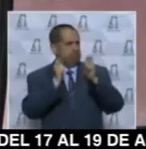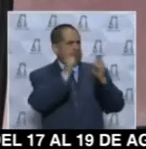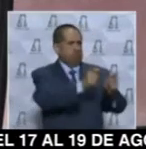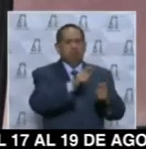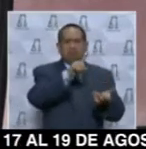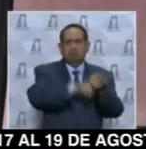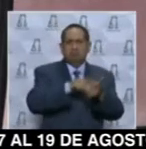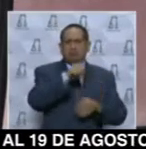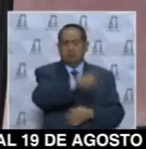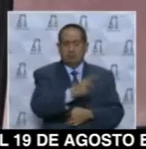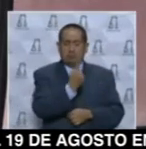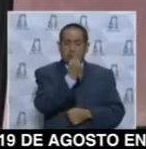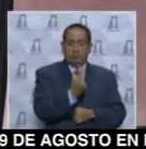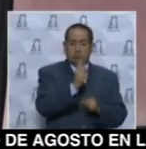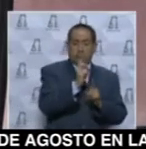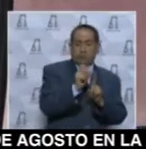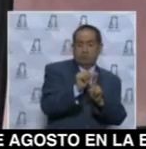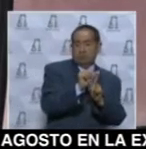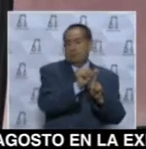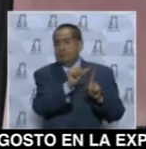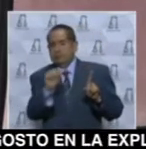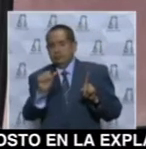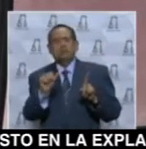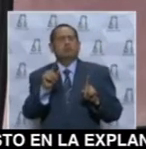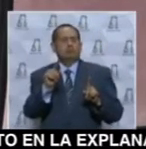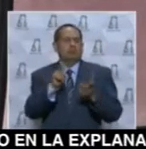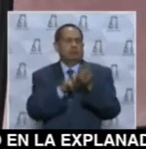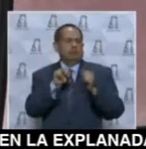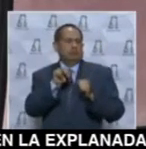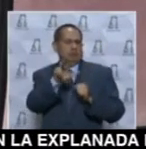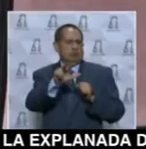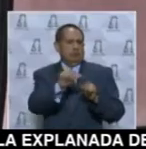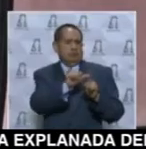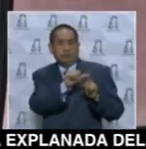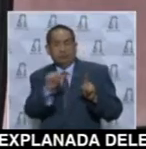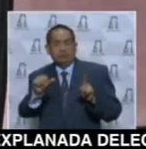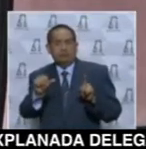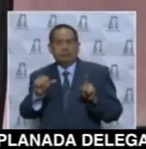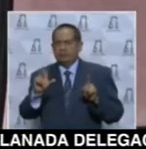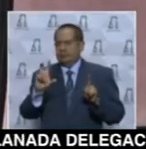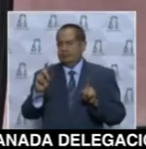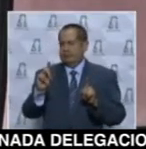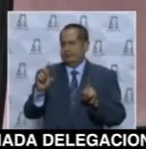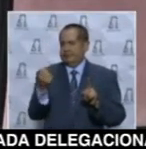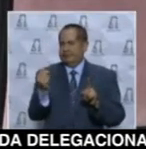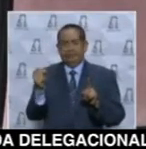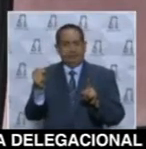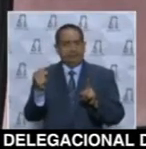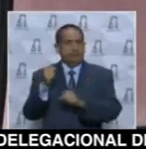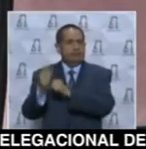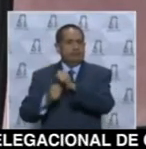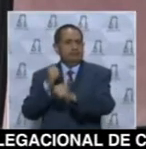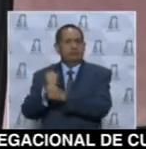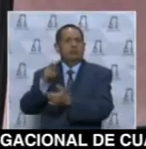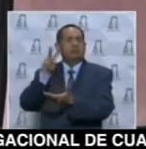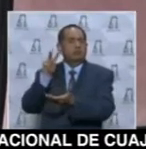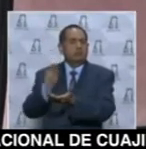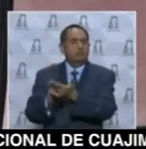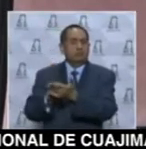cargo del 1 de diciembre del año 2018 al 30 de septiembre del